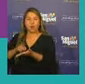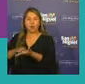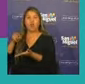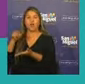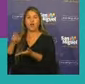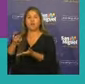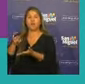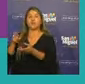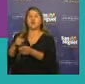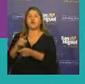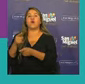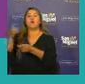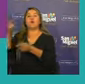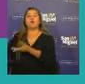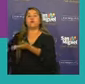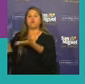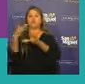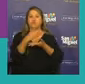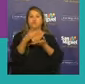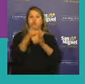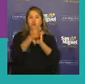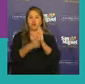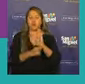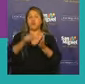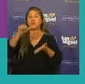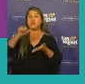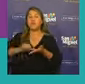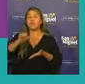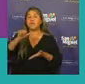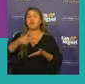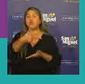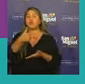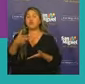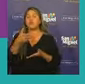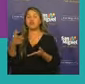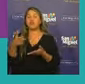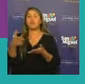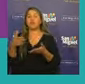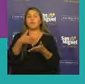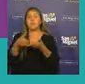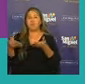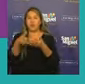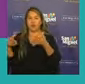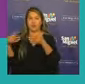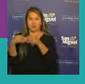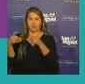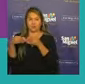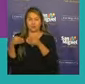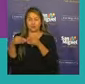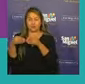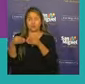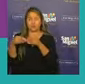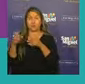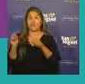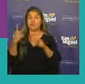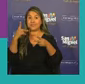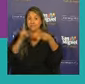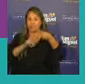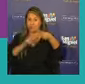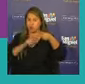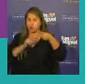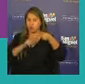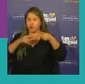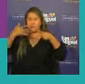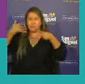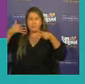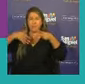contribuciones a nuestro presupuesto son 6.800 millones de pesos. El segundo eje